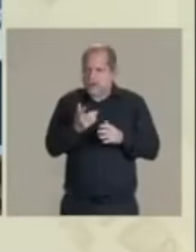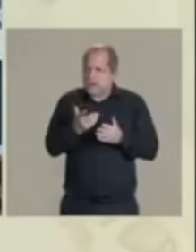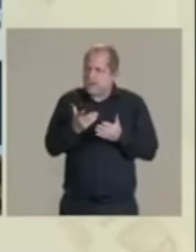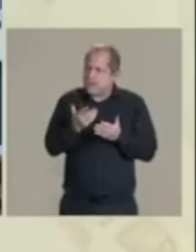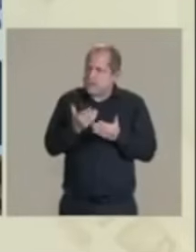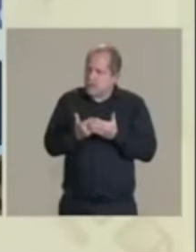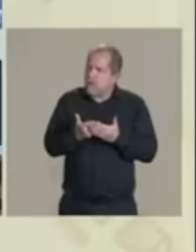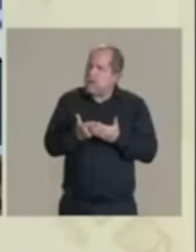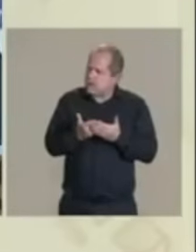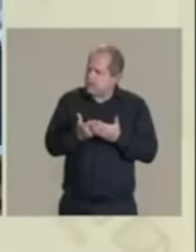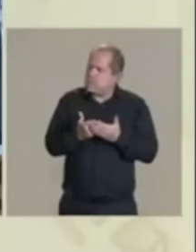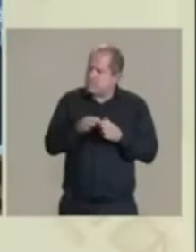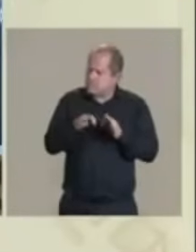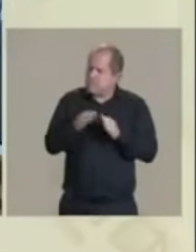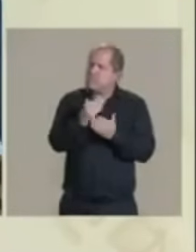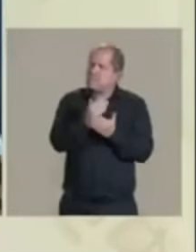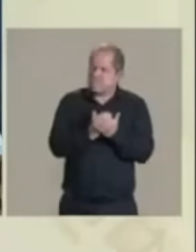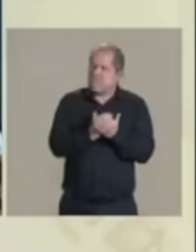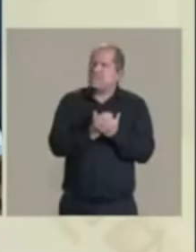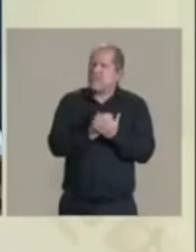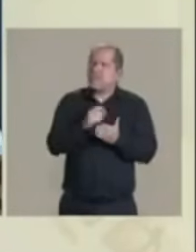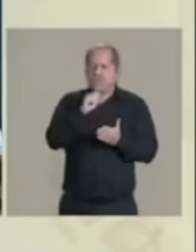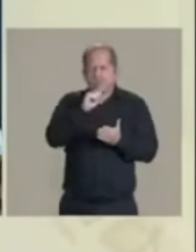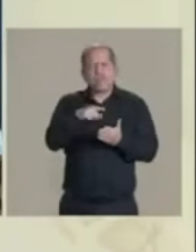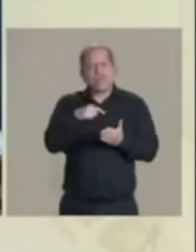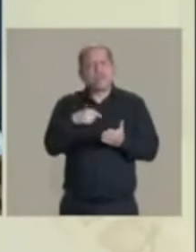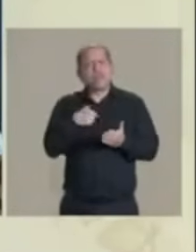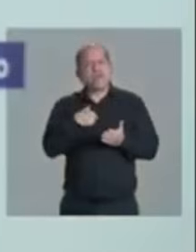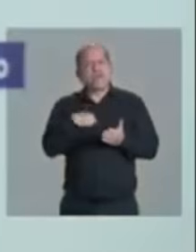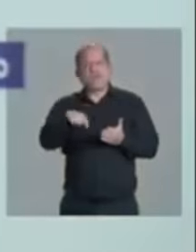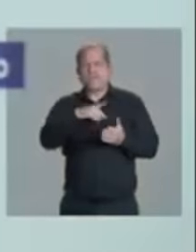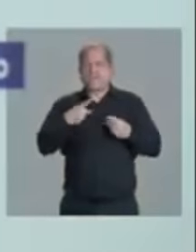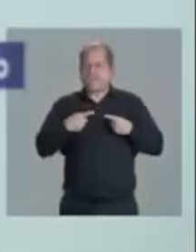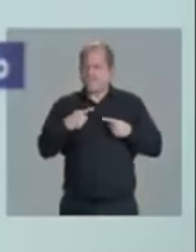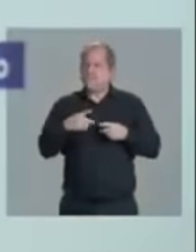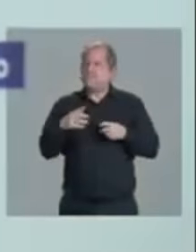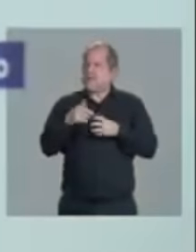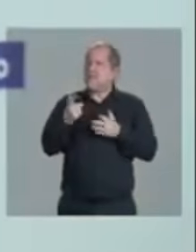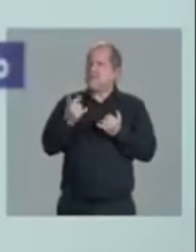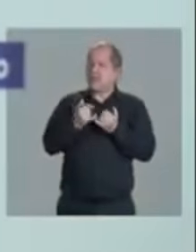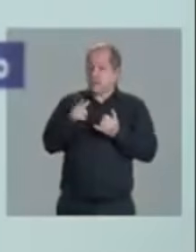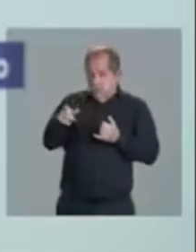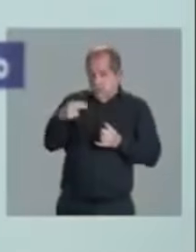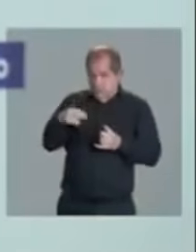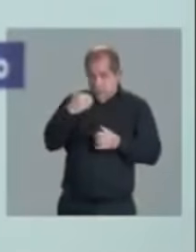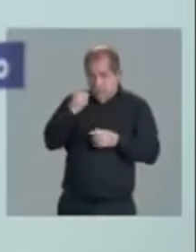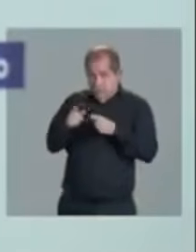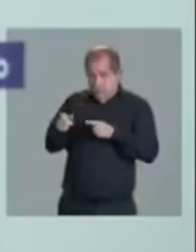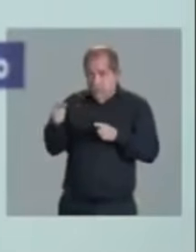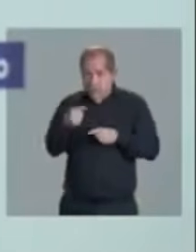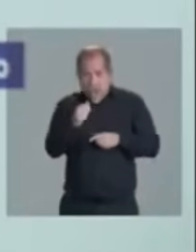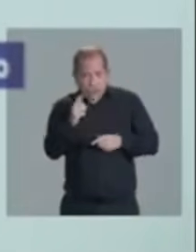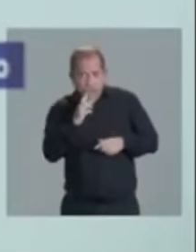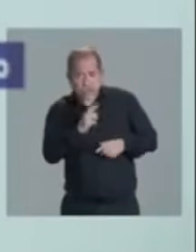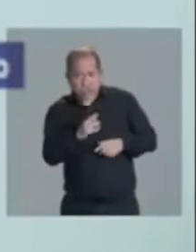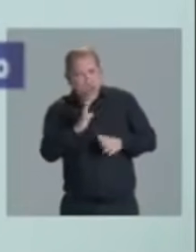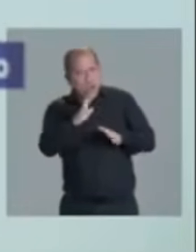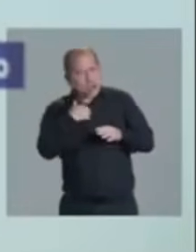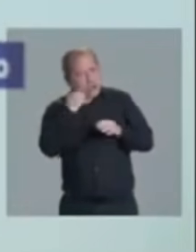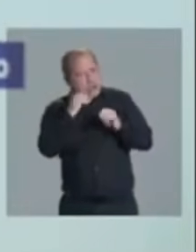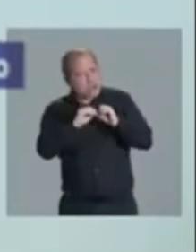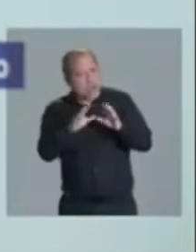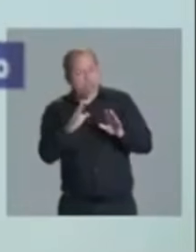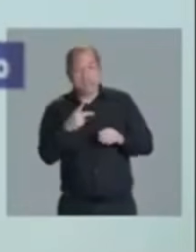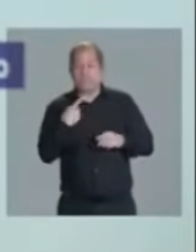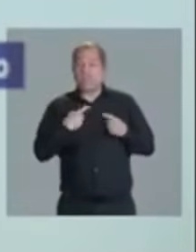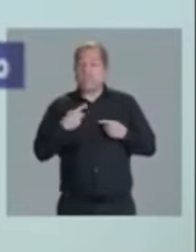prosperidad que sea inclusivo. Candidata Xóchitl Gálvez, por alusiones. Le aclaro, lo que yo dije es que la gente no está acostumbrada a trabajar en maquilas. Yo